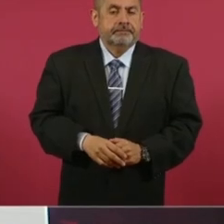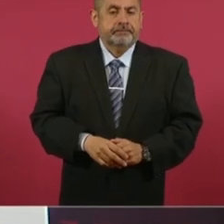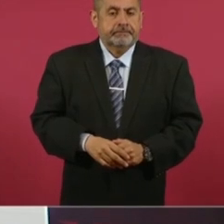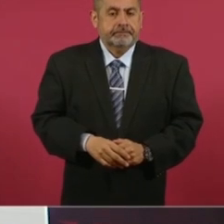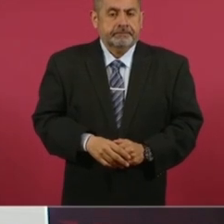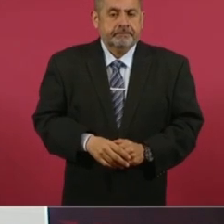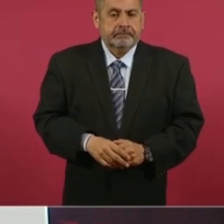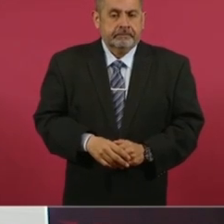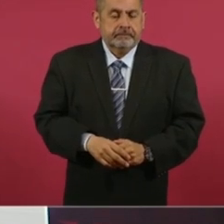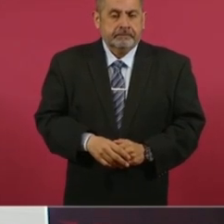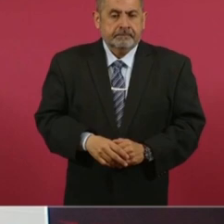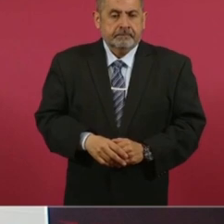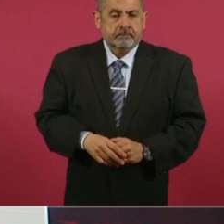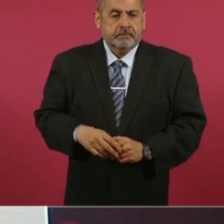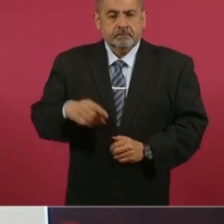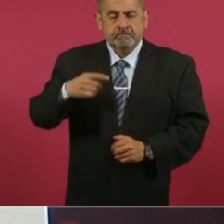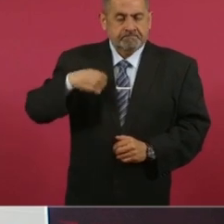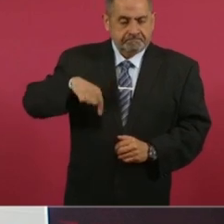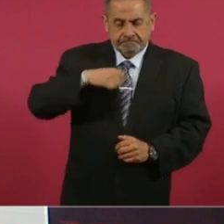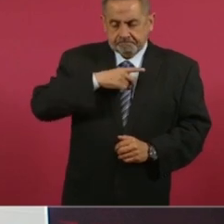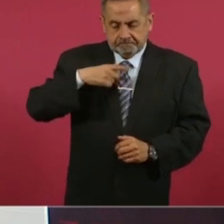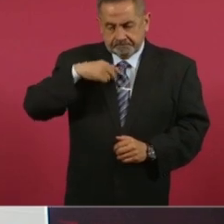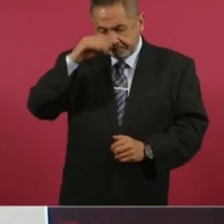pues hay que tener en cuenta